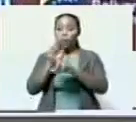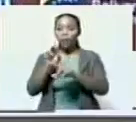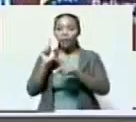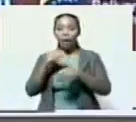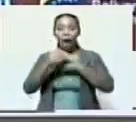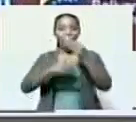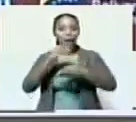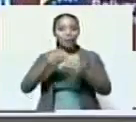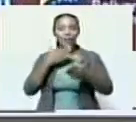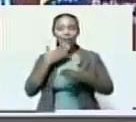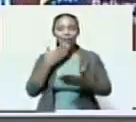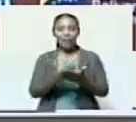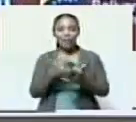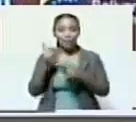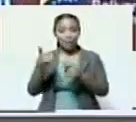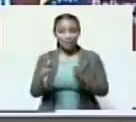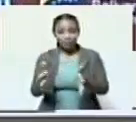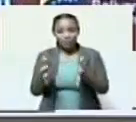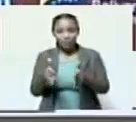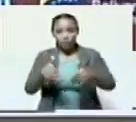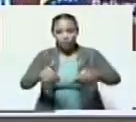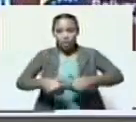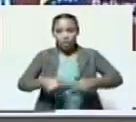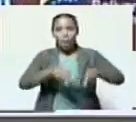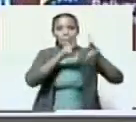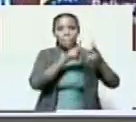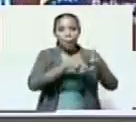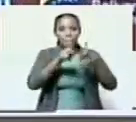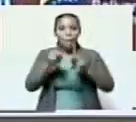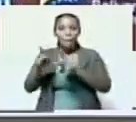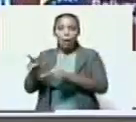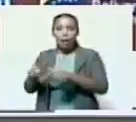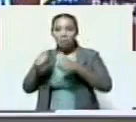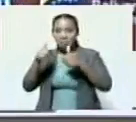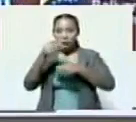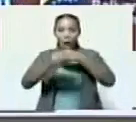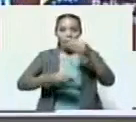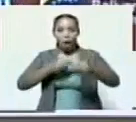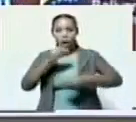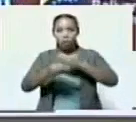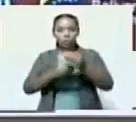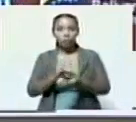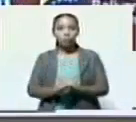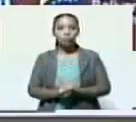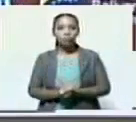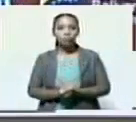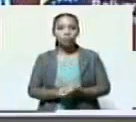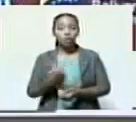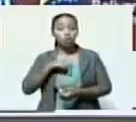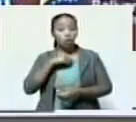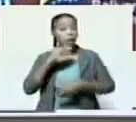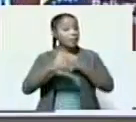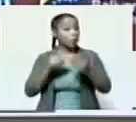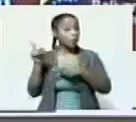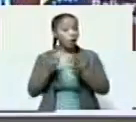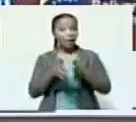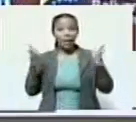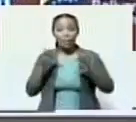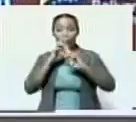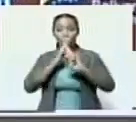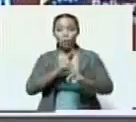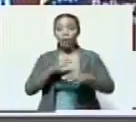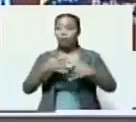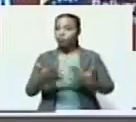obtenidos gracias a ese gran esfuerzo planificado, repito, y bien ejecutado, hemos obtenido estos grandes resultados